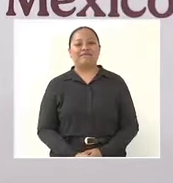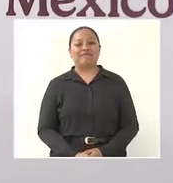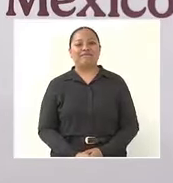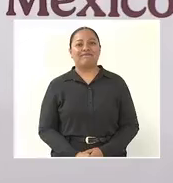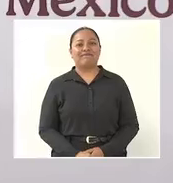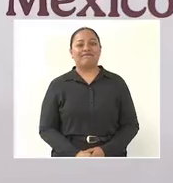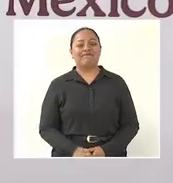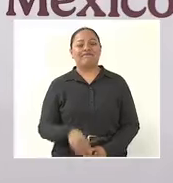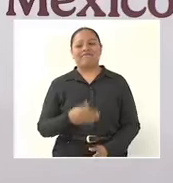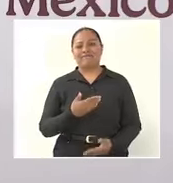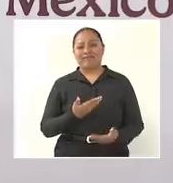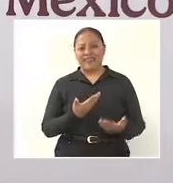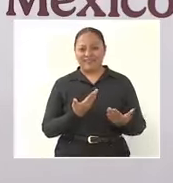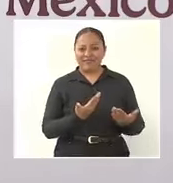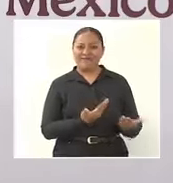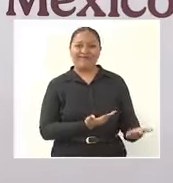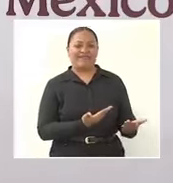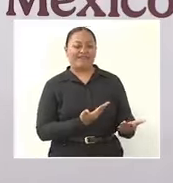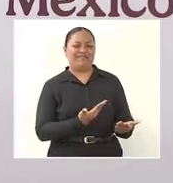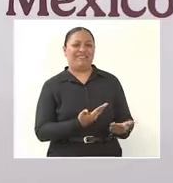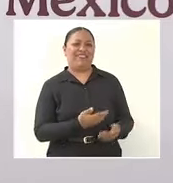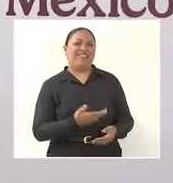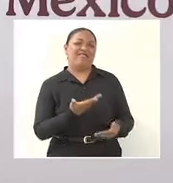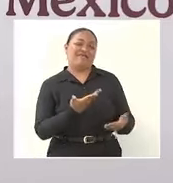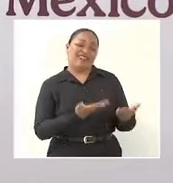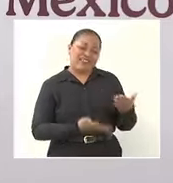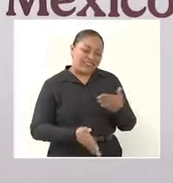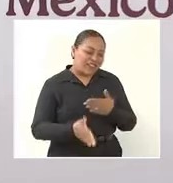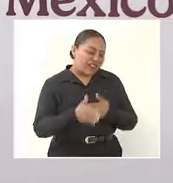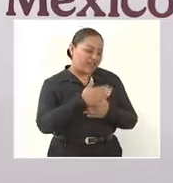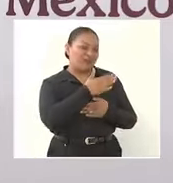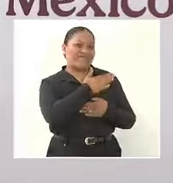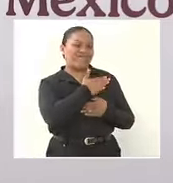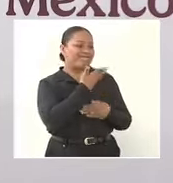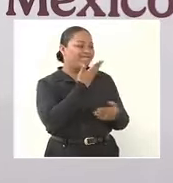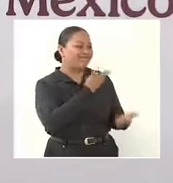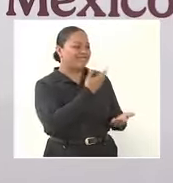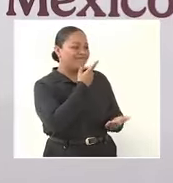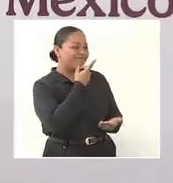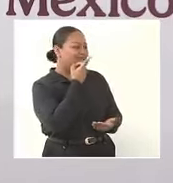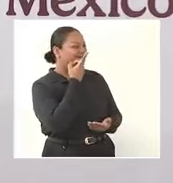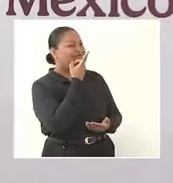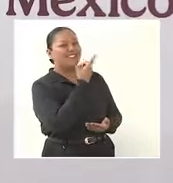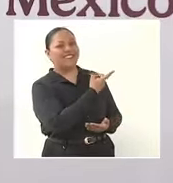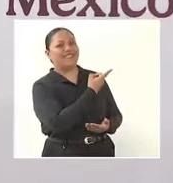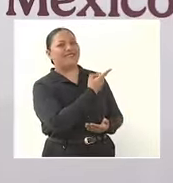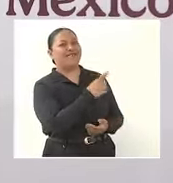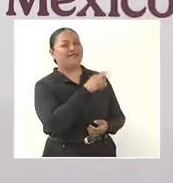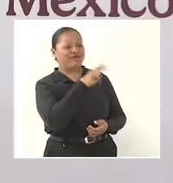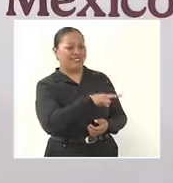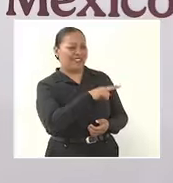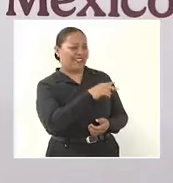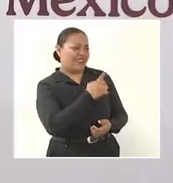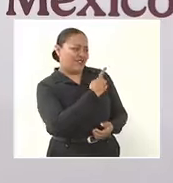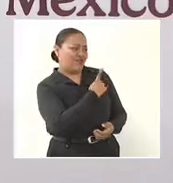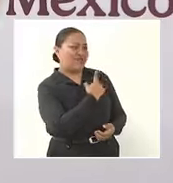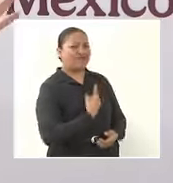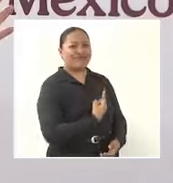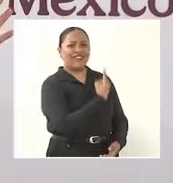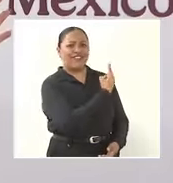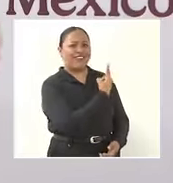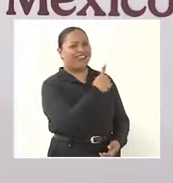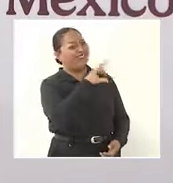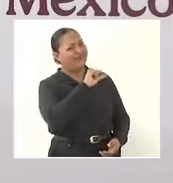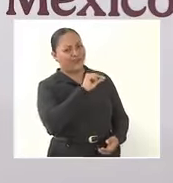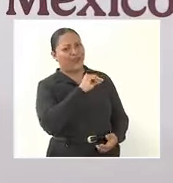Y a la doctora le decimos, creo que todas las mujeres, como ella nos dijo, no llegó sola, llegamos